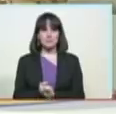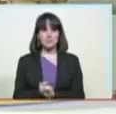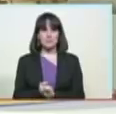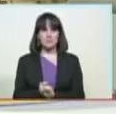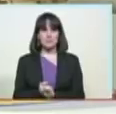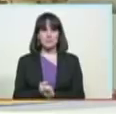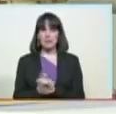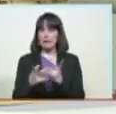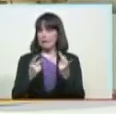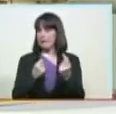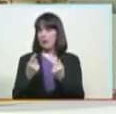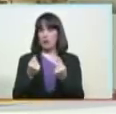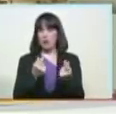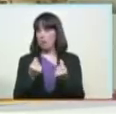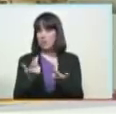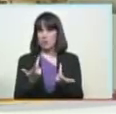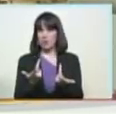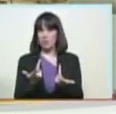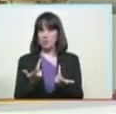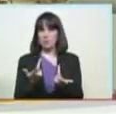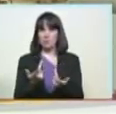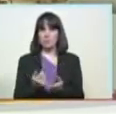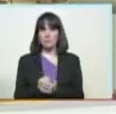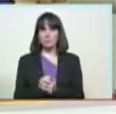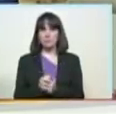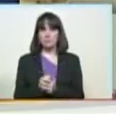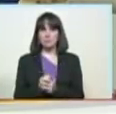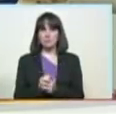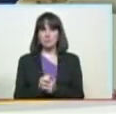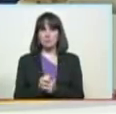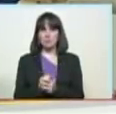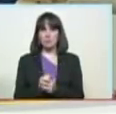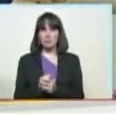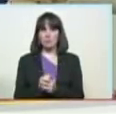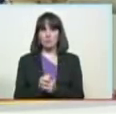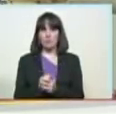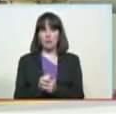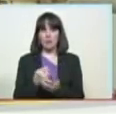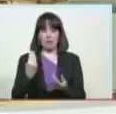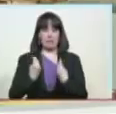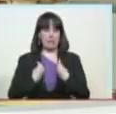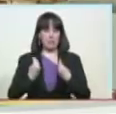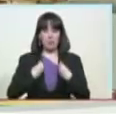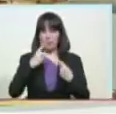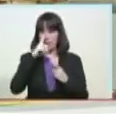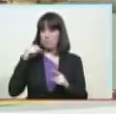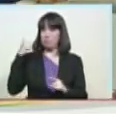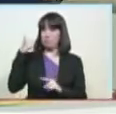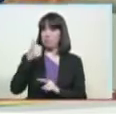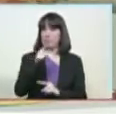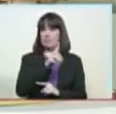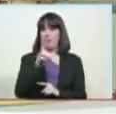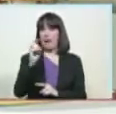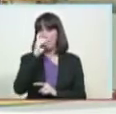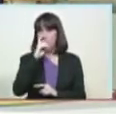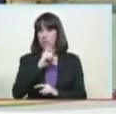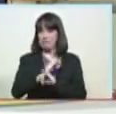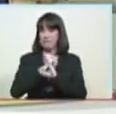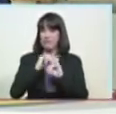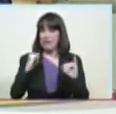del asunto económico no solo estamos viviendo el final de una era de 100 años